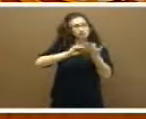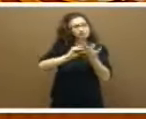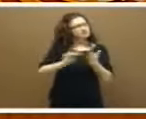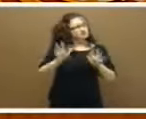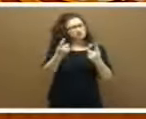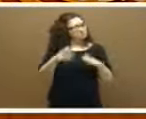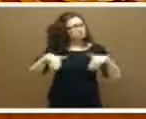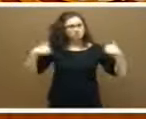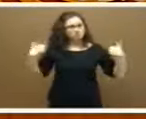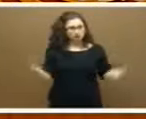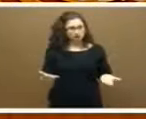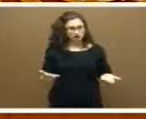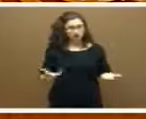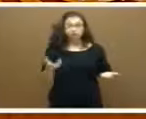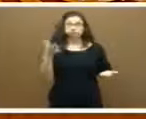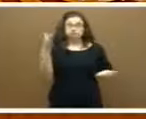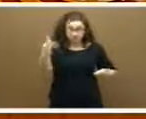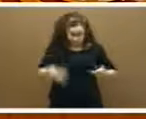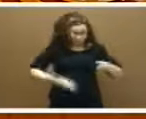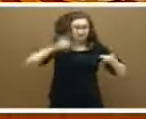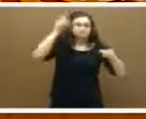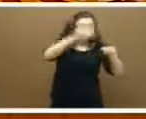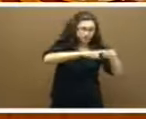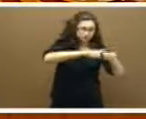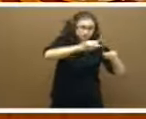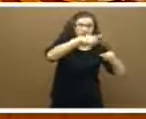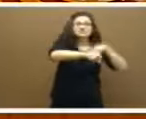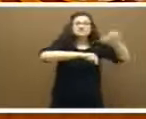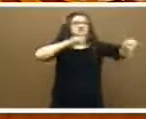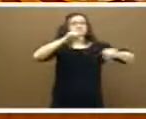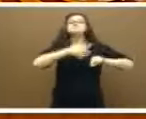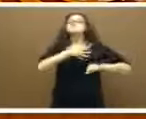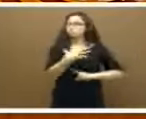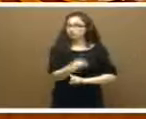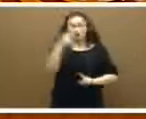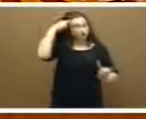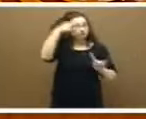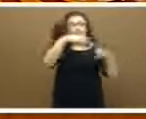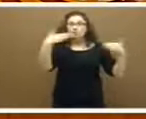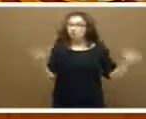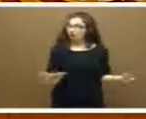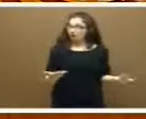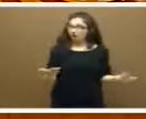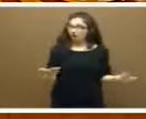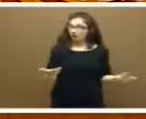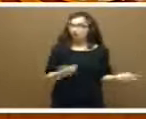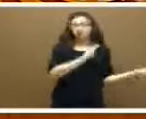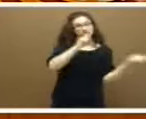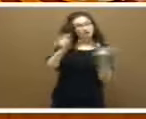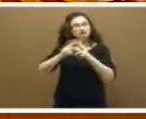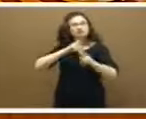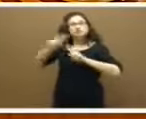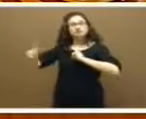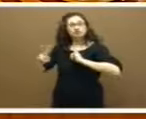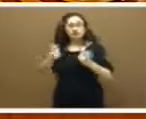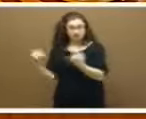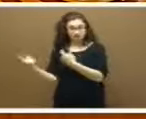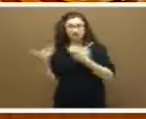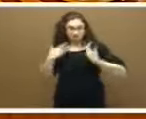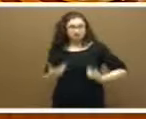problemas y participar en la toma de decisiones. ¿Con qué finalidad? Pues dar respuesta a esas necesidades de